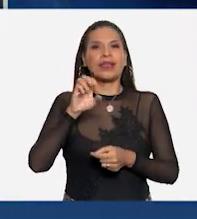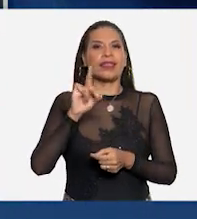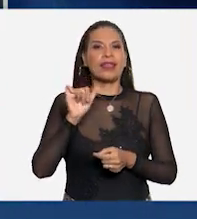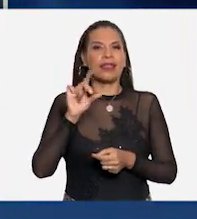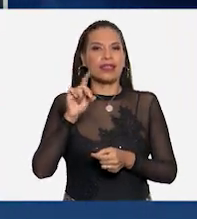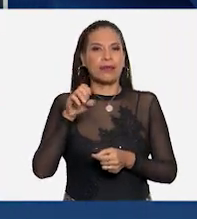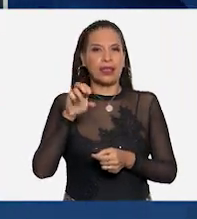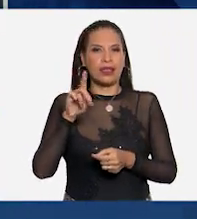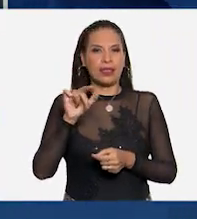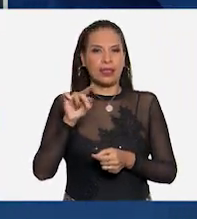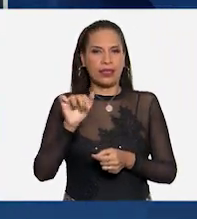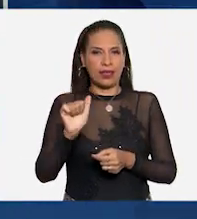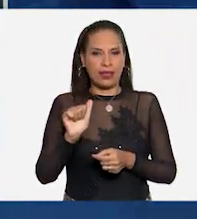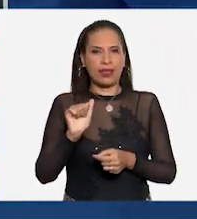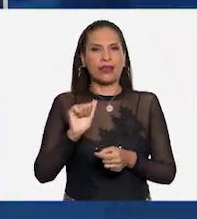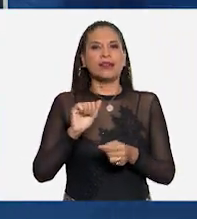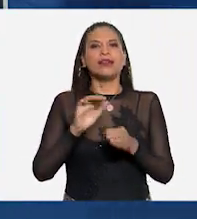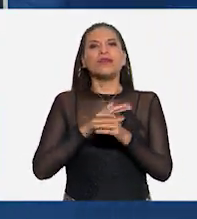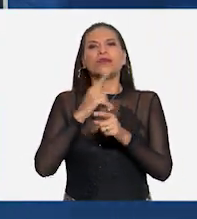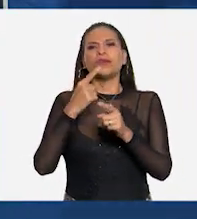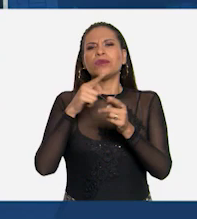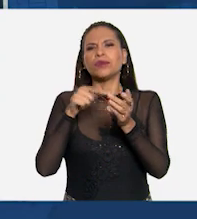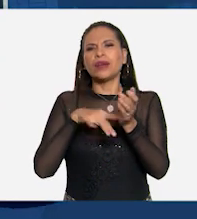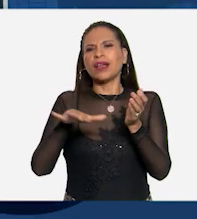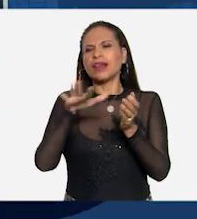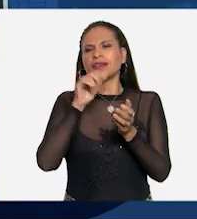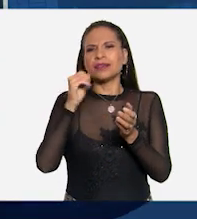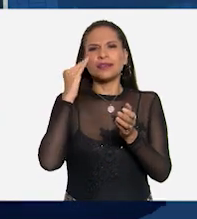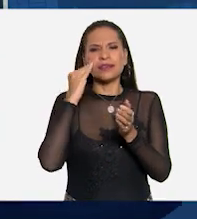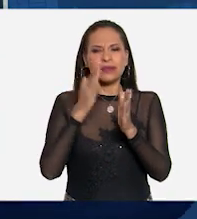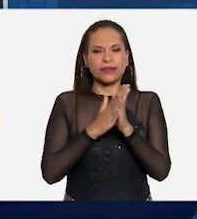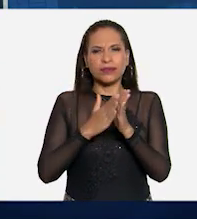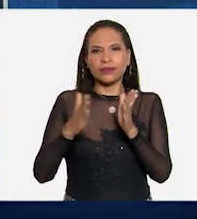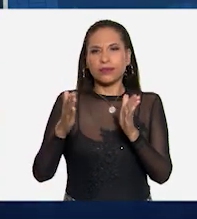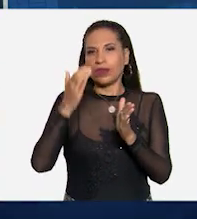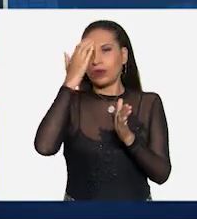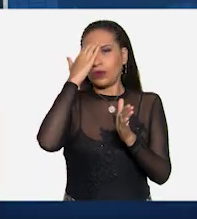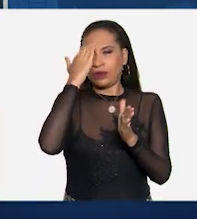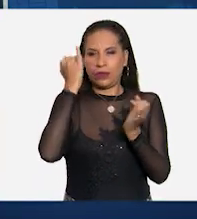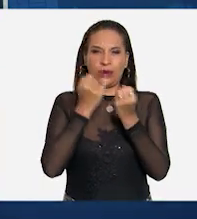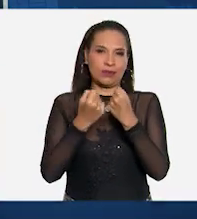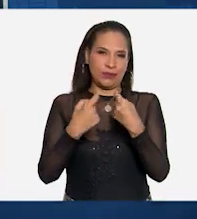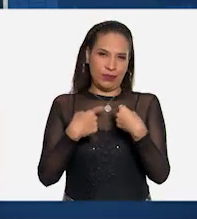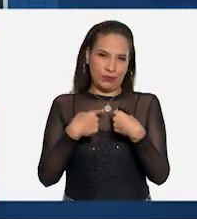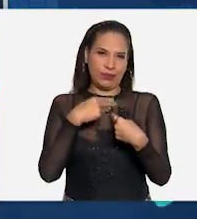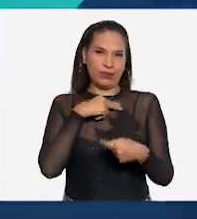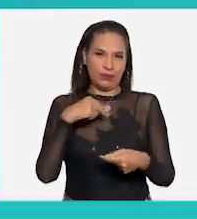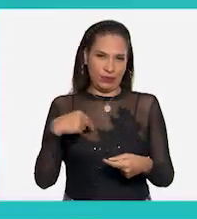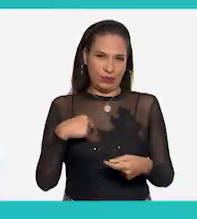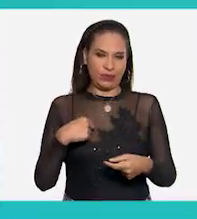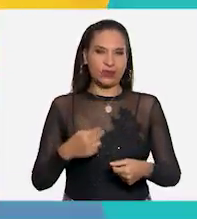Media, un espacio de tiempo que conocemos porque también es nuestro.